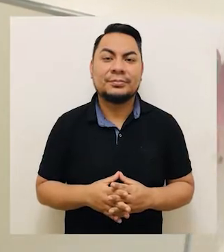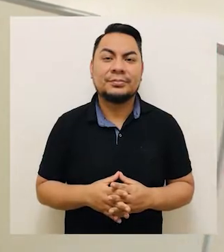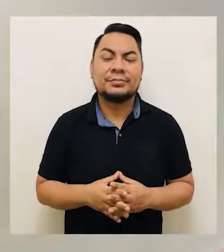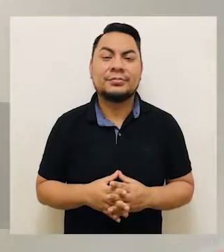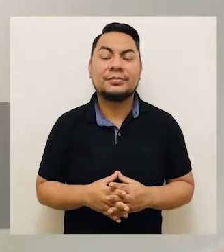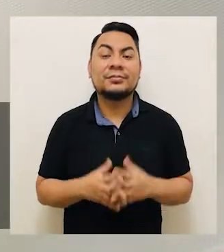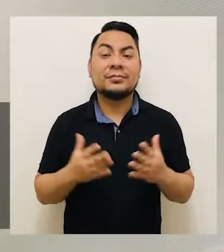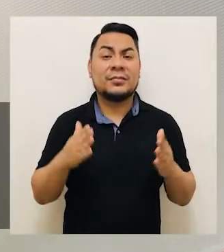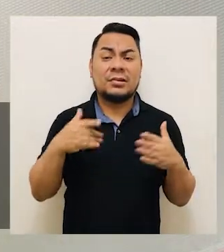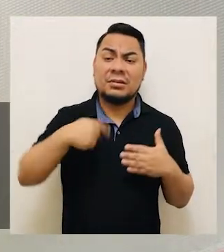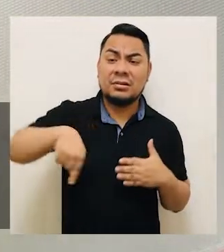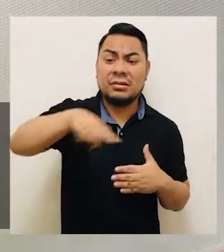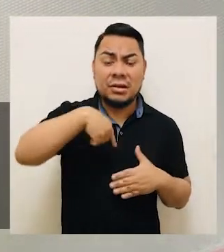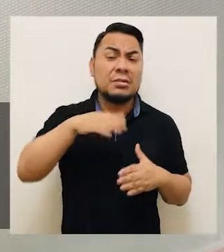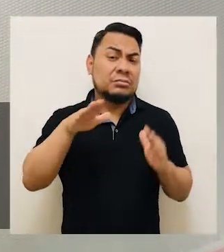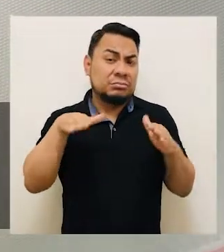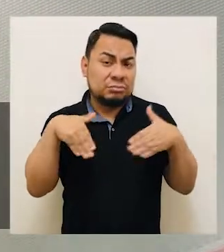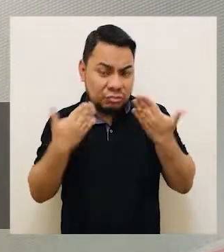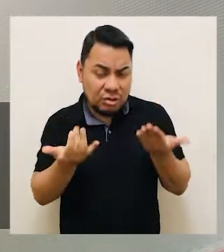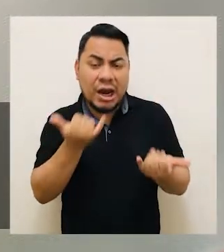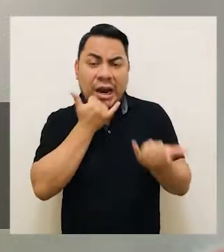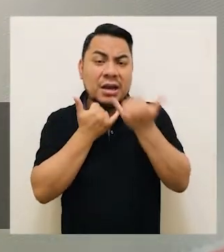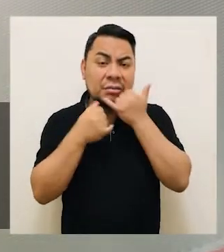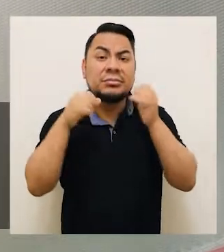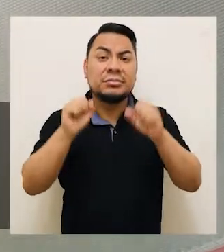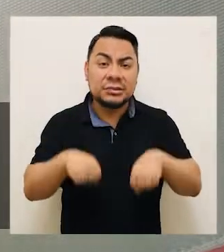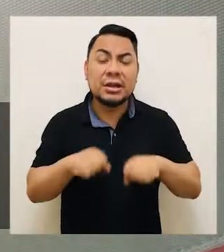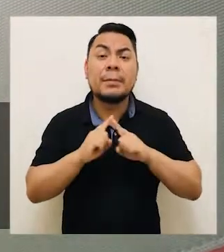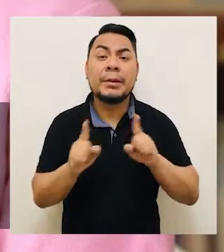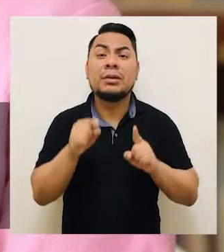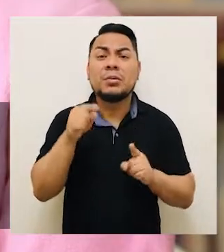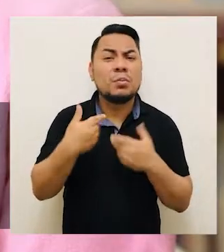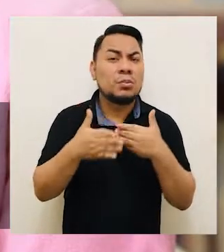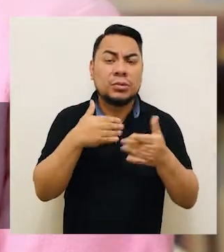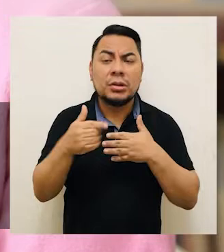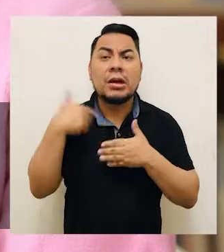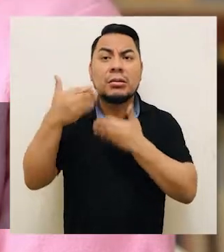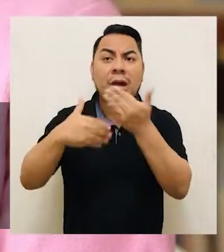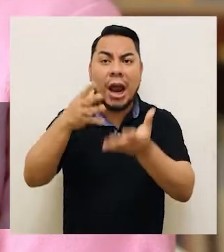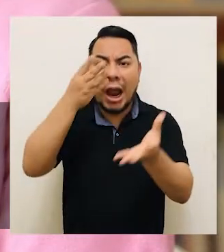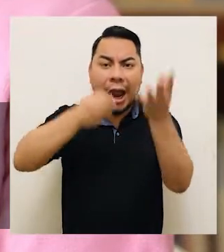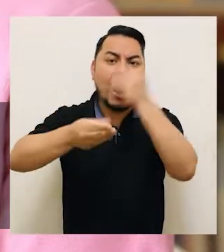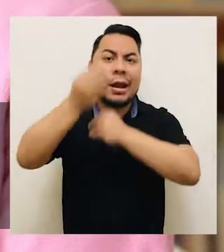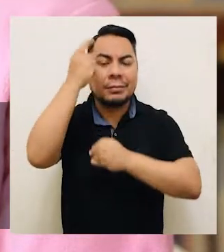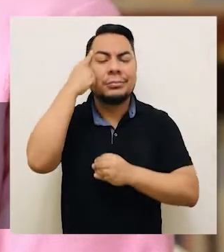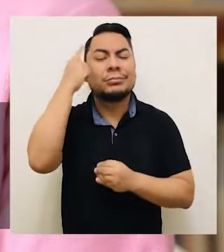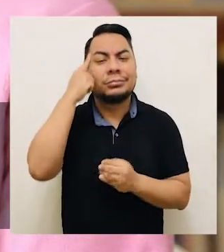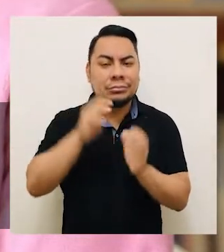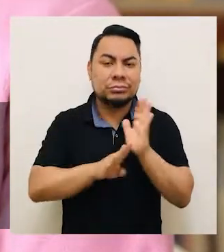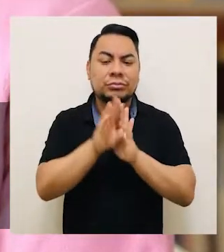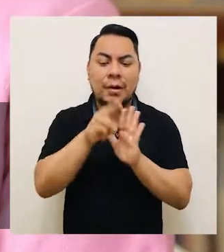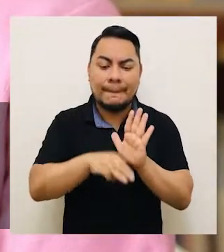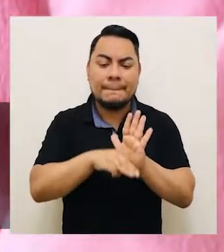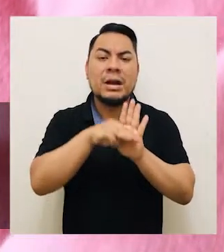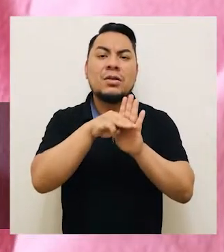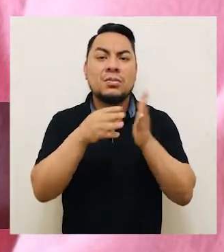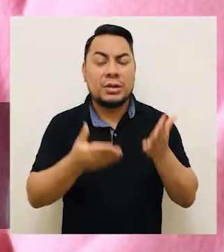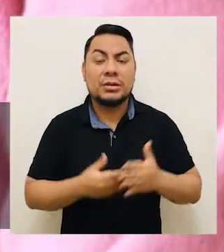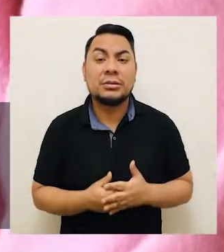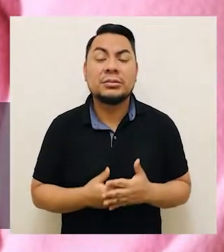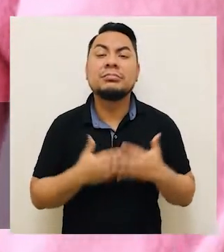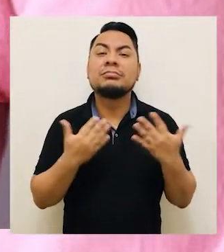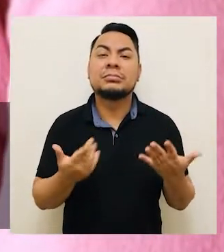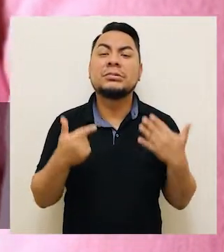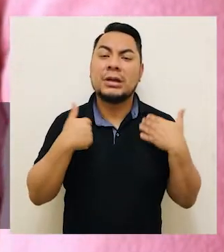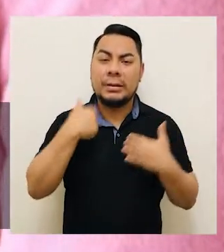Nos podemos equivocar y quizás de esas experiencias malas te hacen como que madurar, ¿no? Entonces